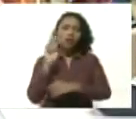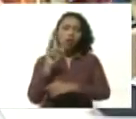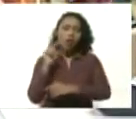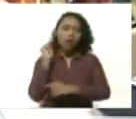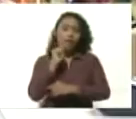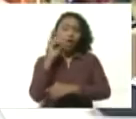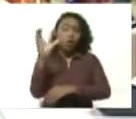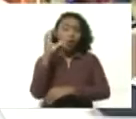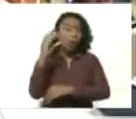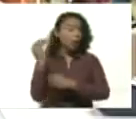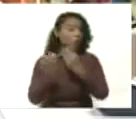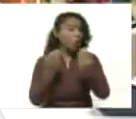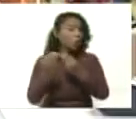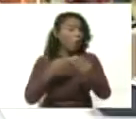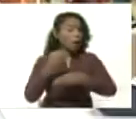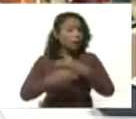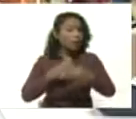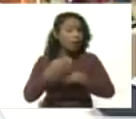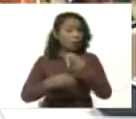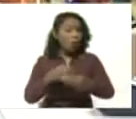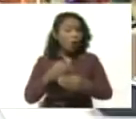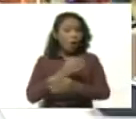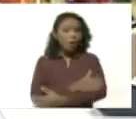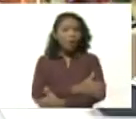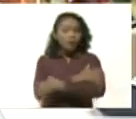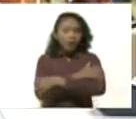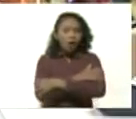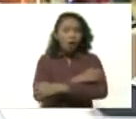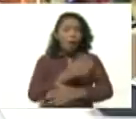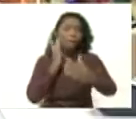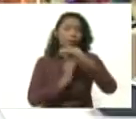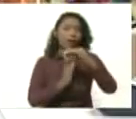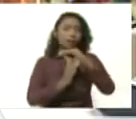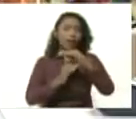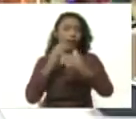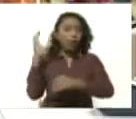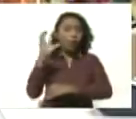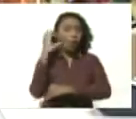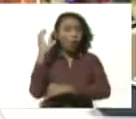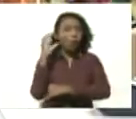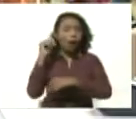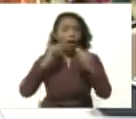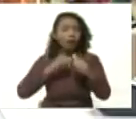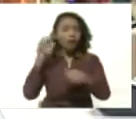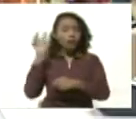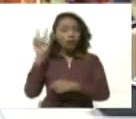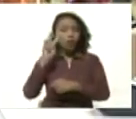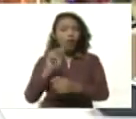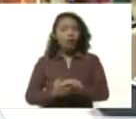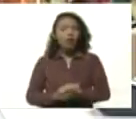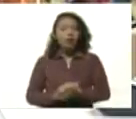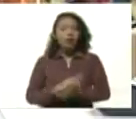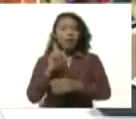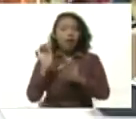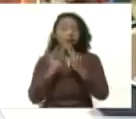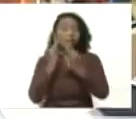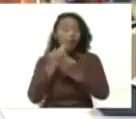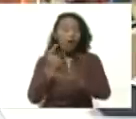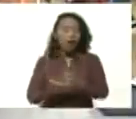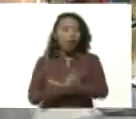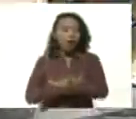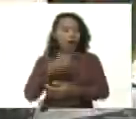Colombia como acogemos y abrazamos a los migrantes colombianos aquí en Venezuela, que son familias